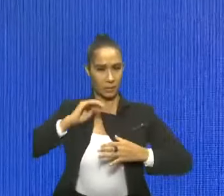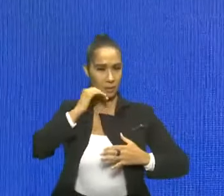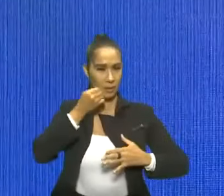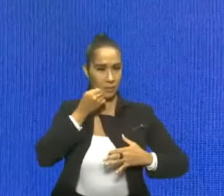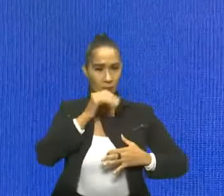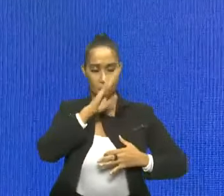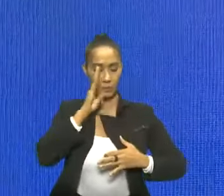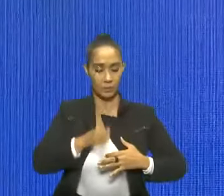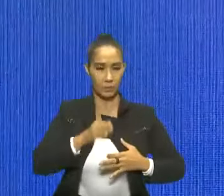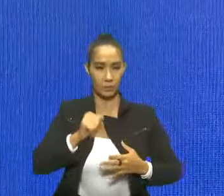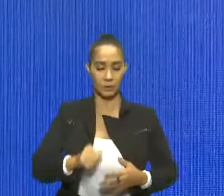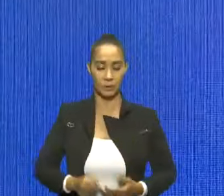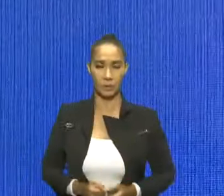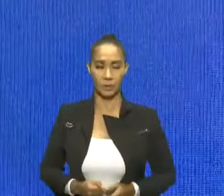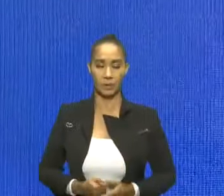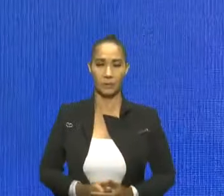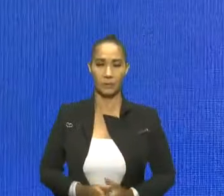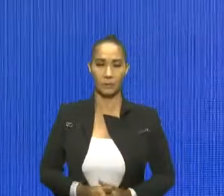vergüenza.